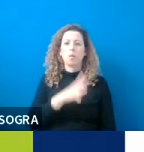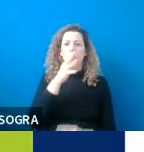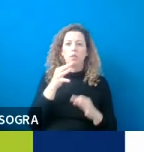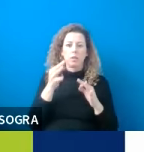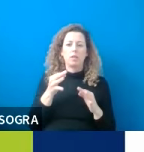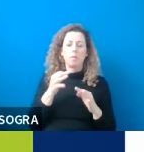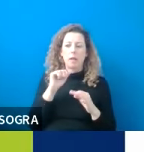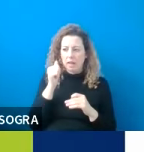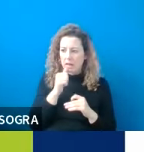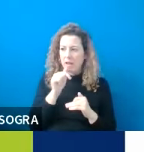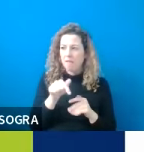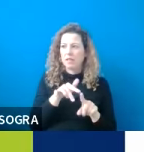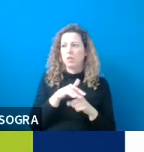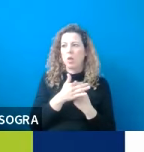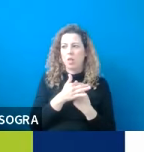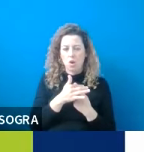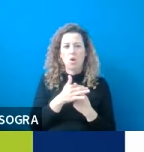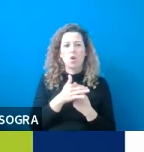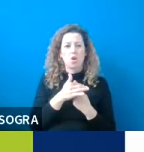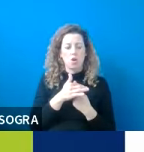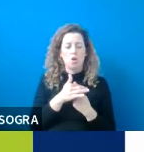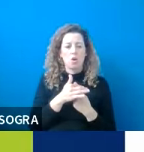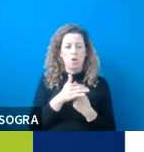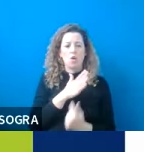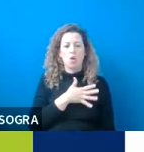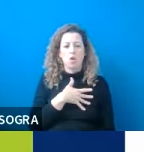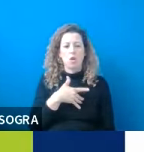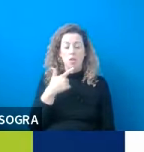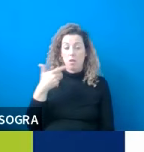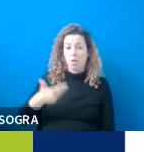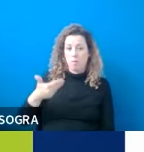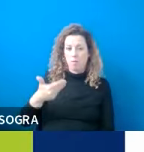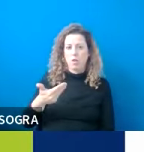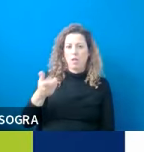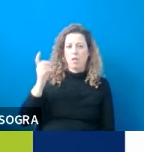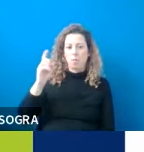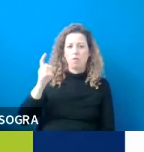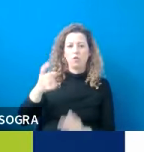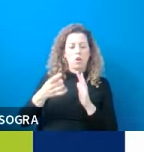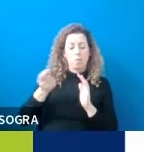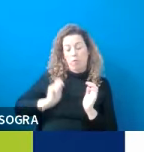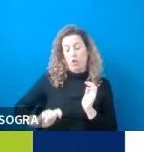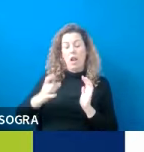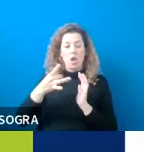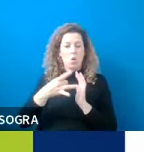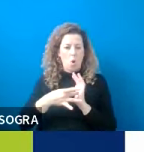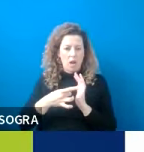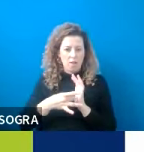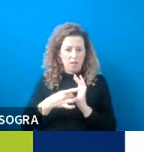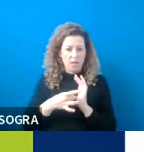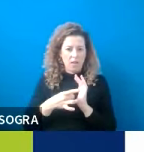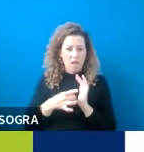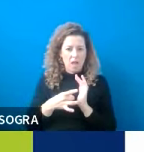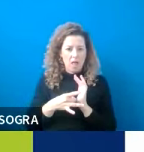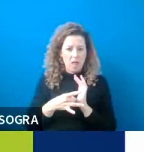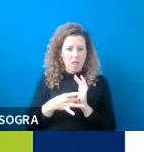claves de situación, es decir, que es importante ser profesionales cualificados, que tengamos la